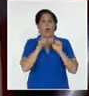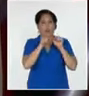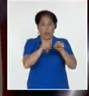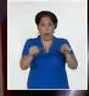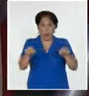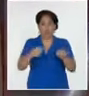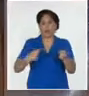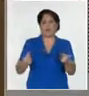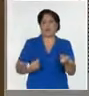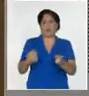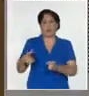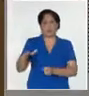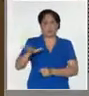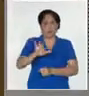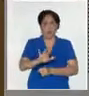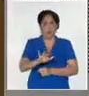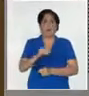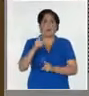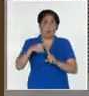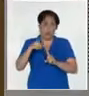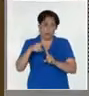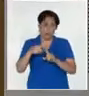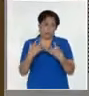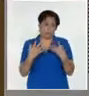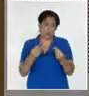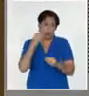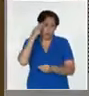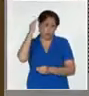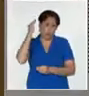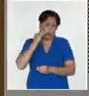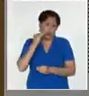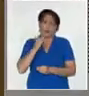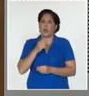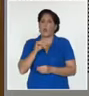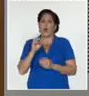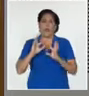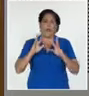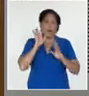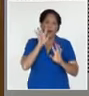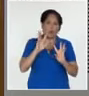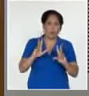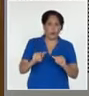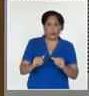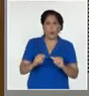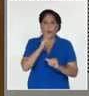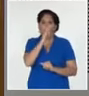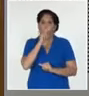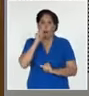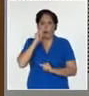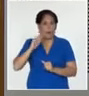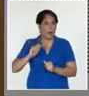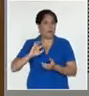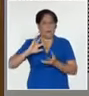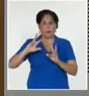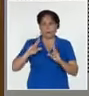luchar. Son muchas las tareas: la batalla contra el delito, la batalla contra el consumo de drogas o la batalla por crear una conciencia cada